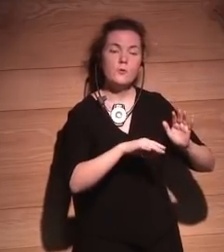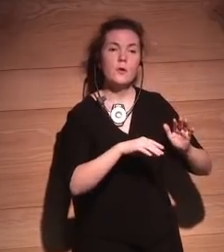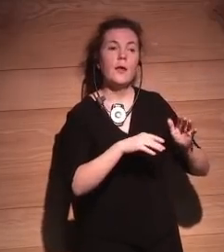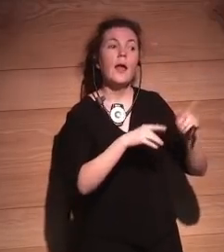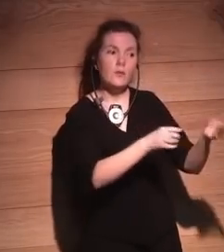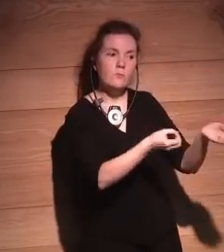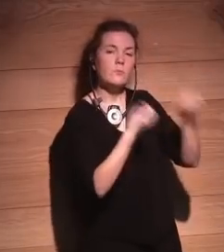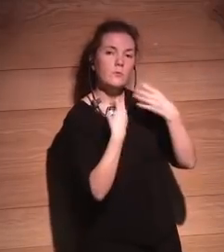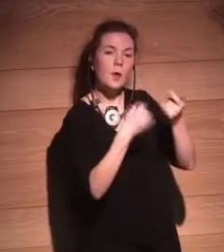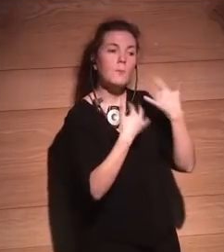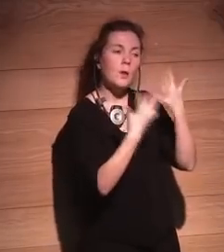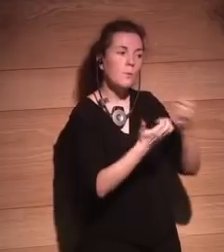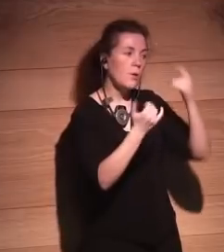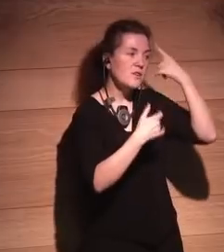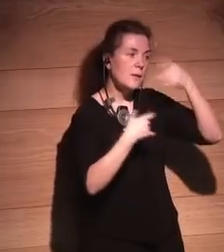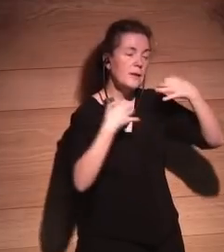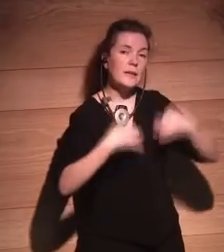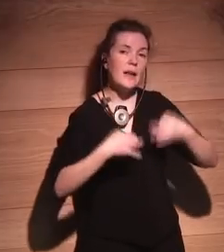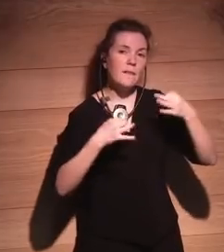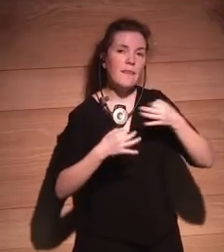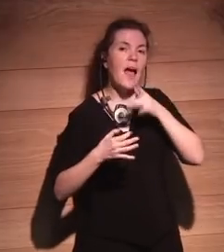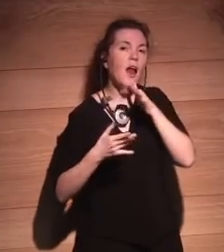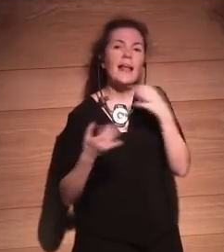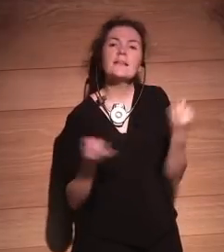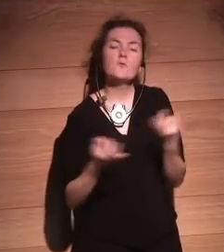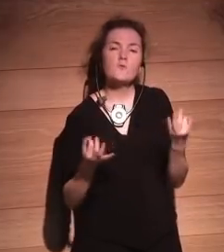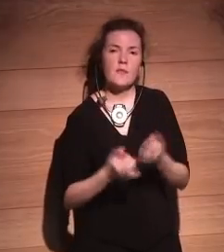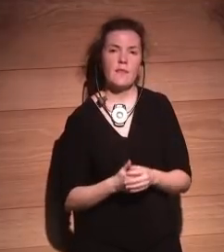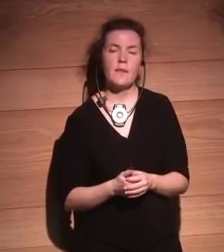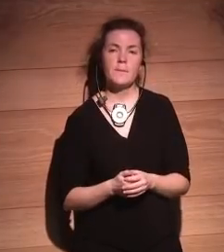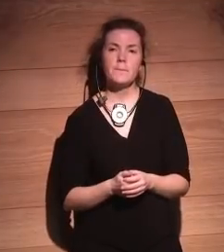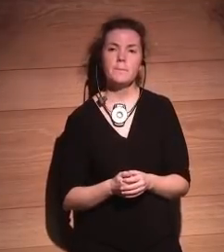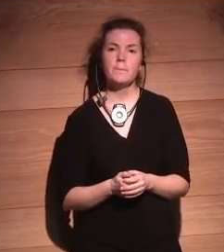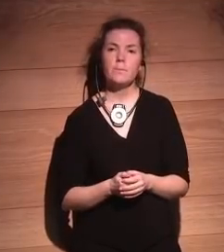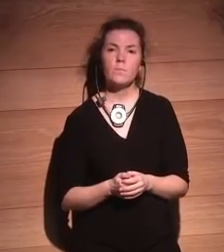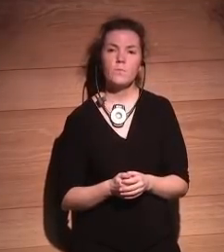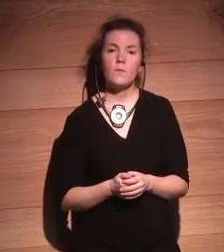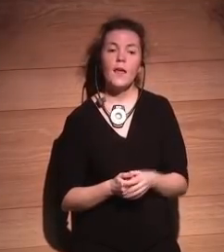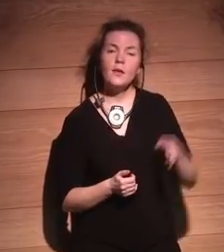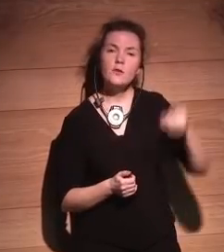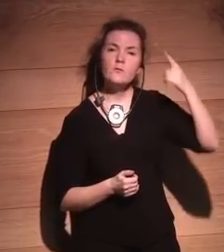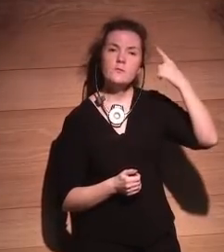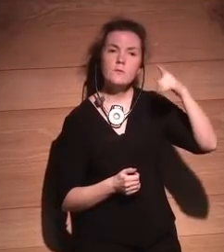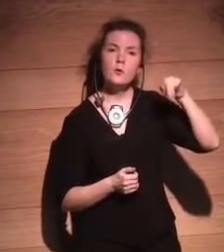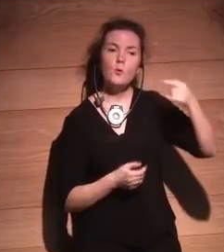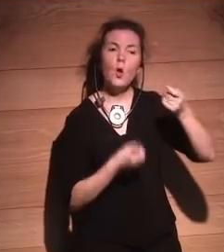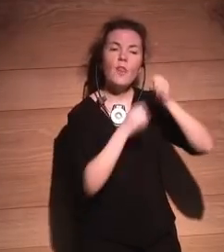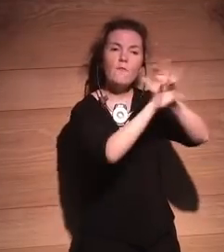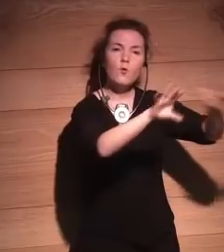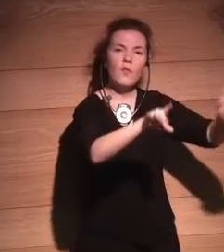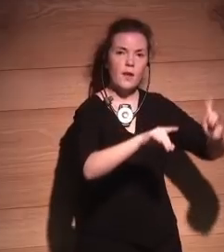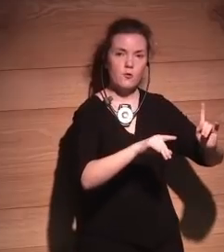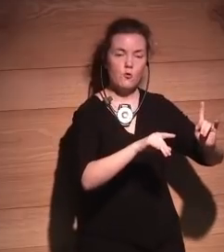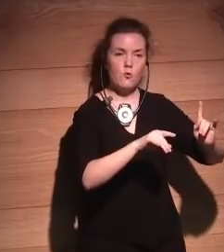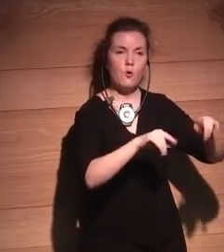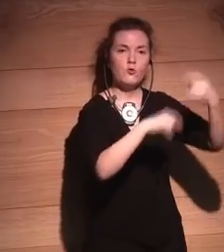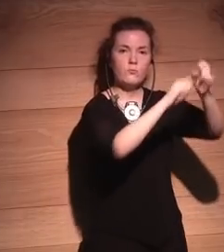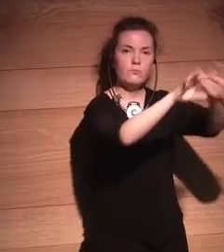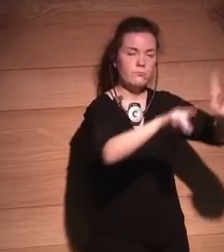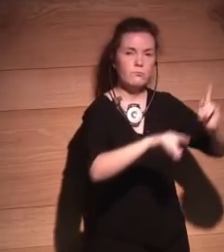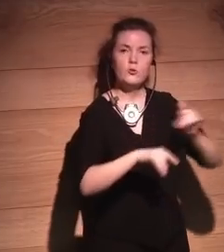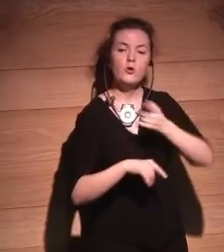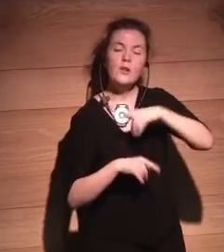porque en nuestro público son los que saben realmente qué está sucediendo, y que ellos mismos sean los que luego lo difundan a un mayor público. Y